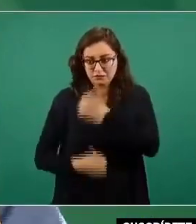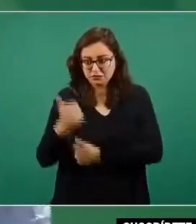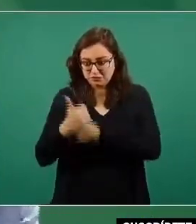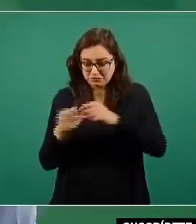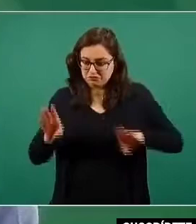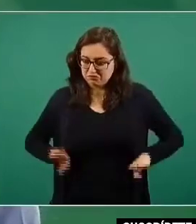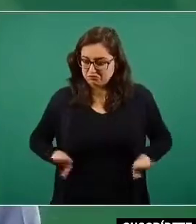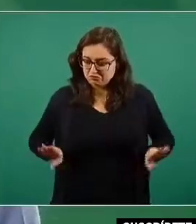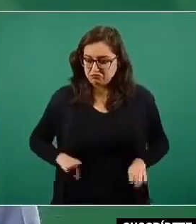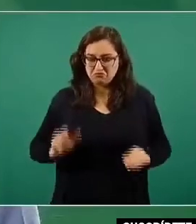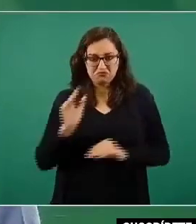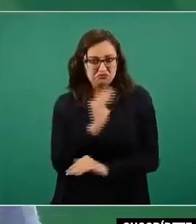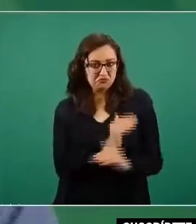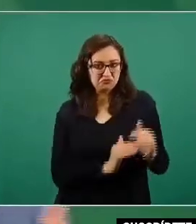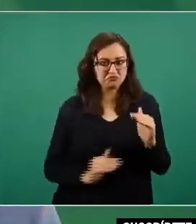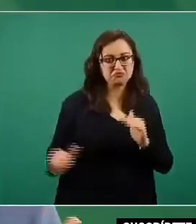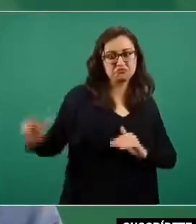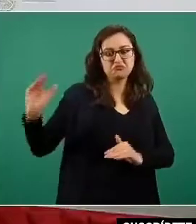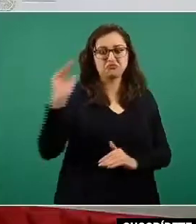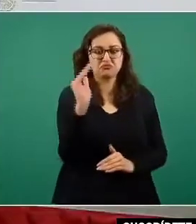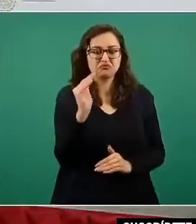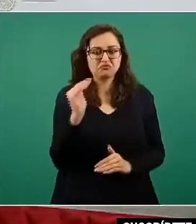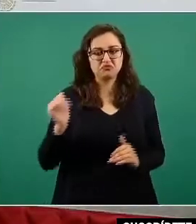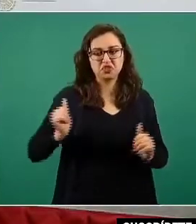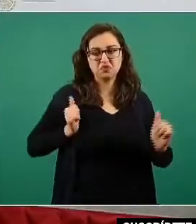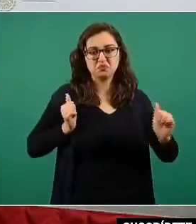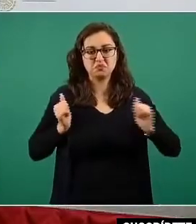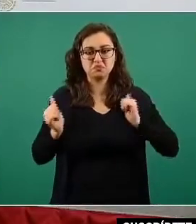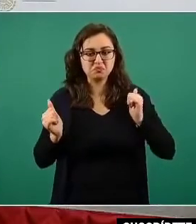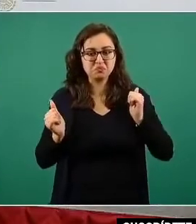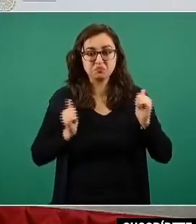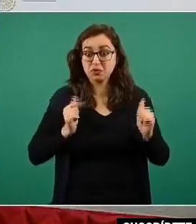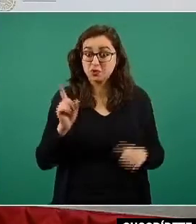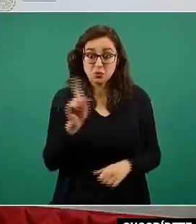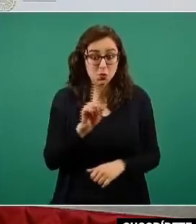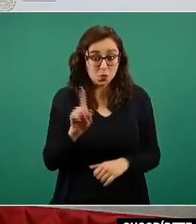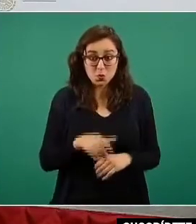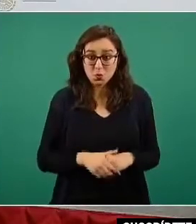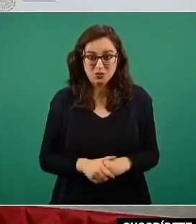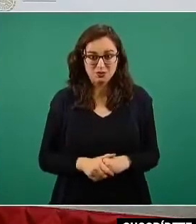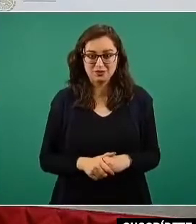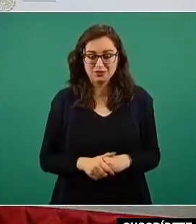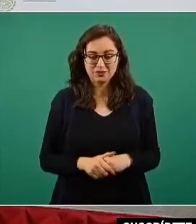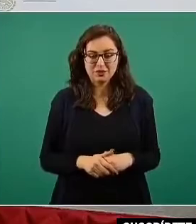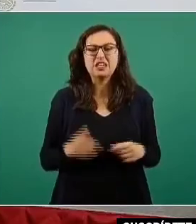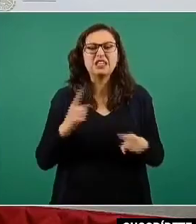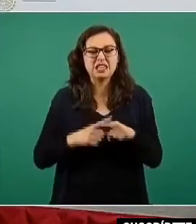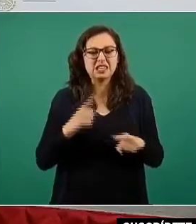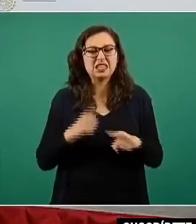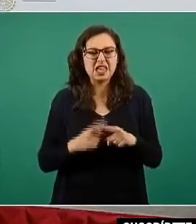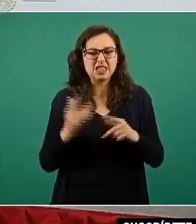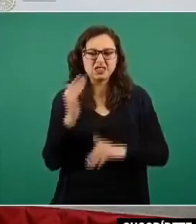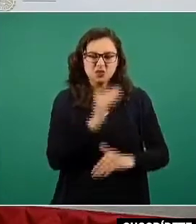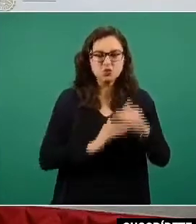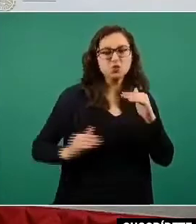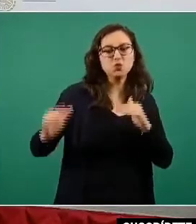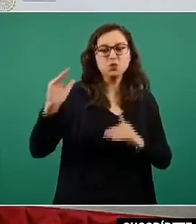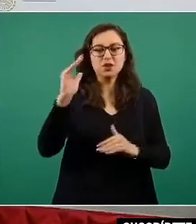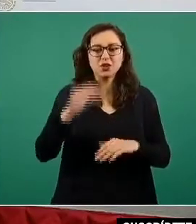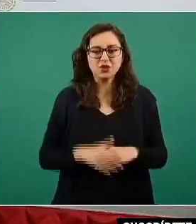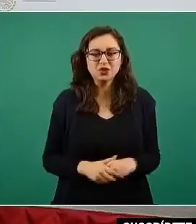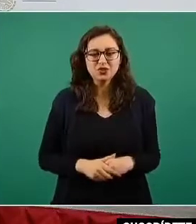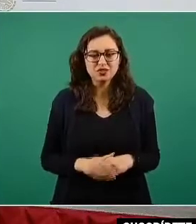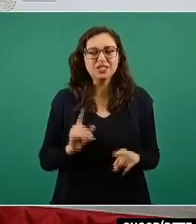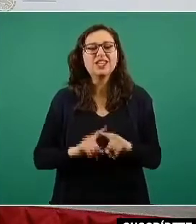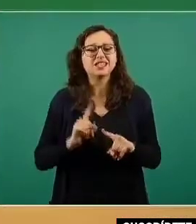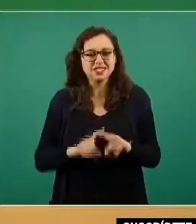de supervivencia son las especies que saben colaborar, las especies que compiten unos con otros,